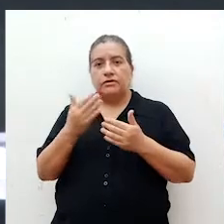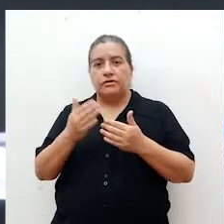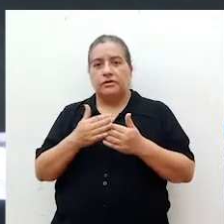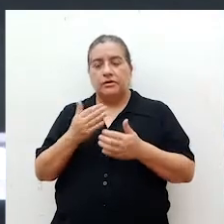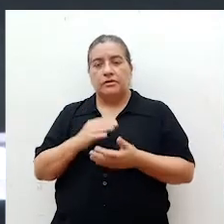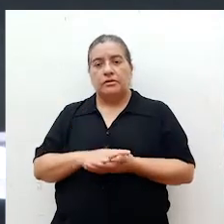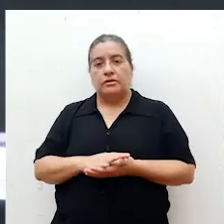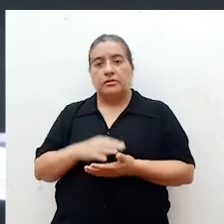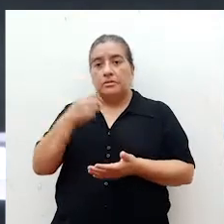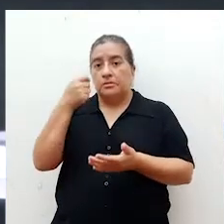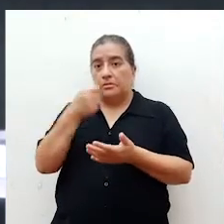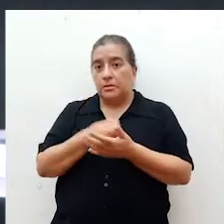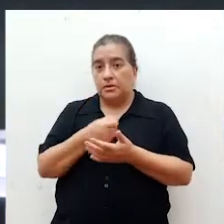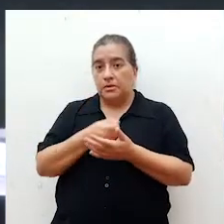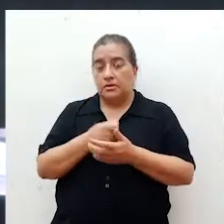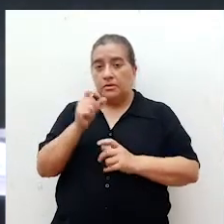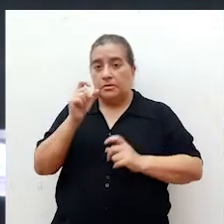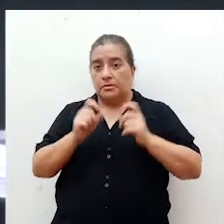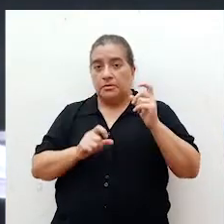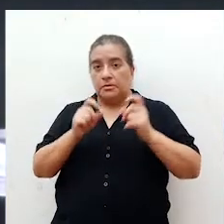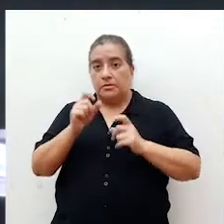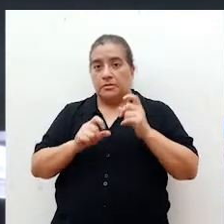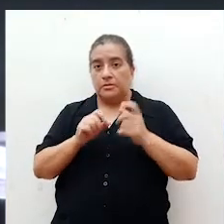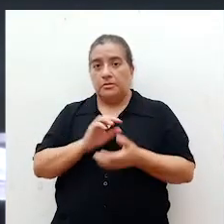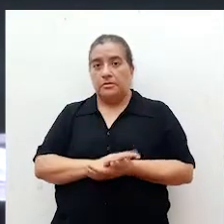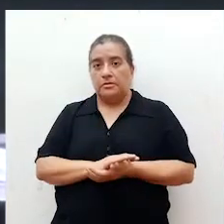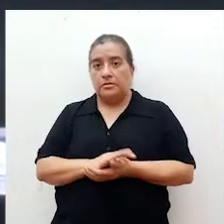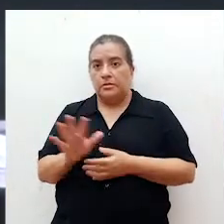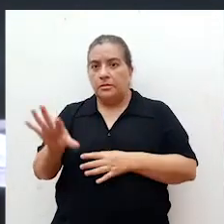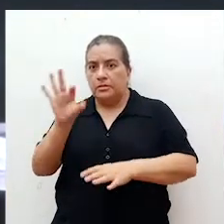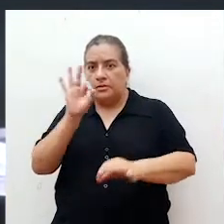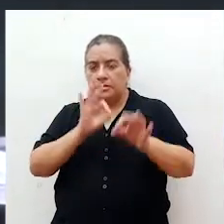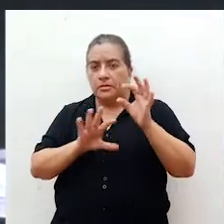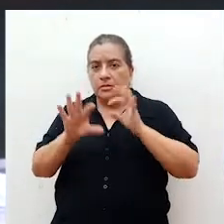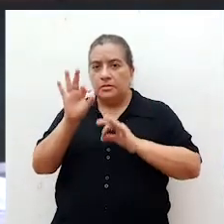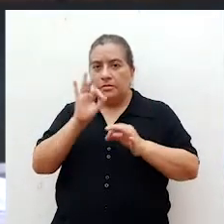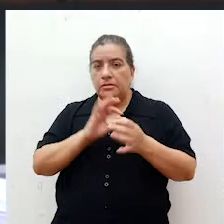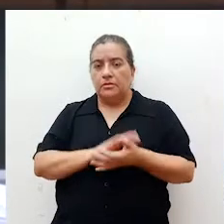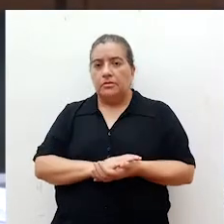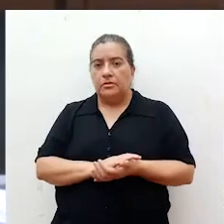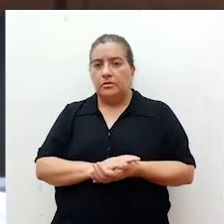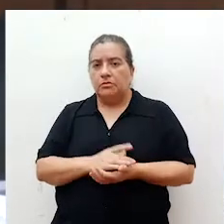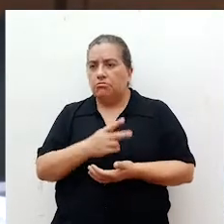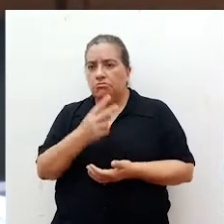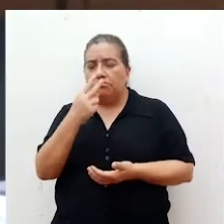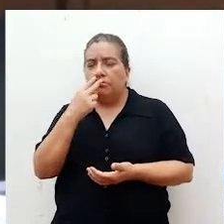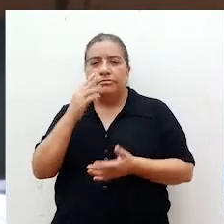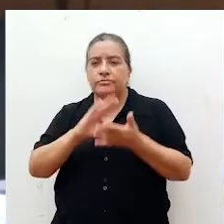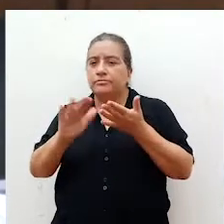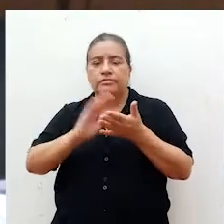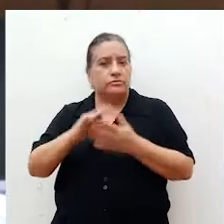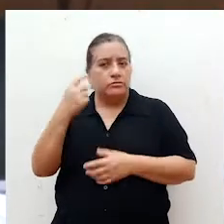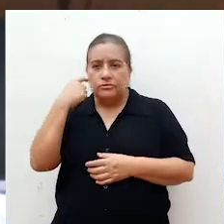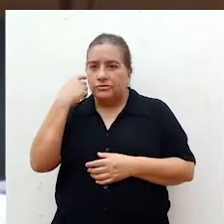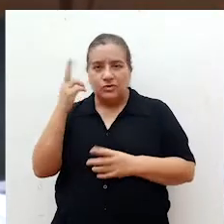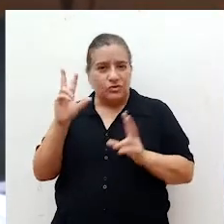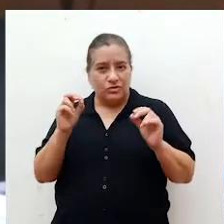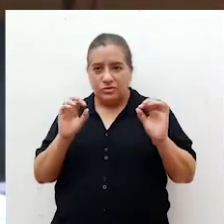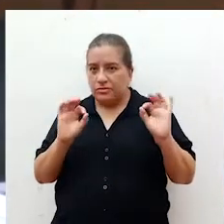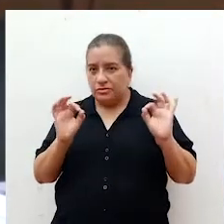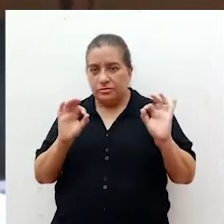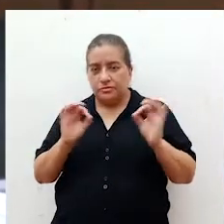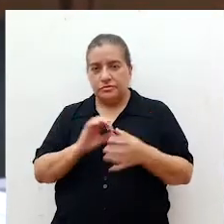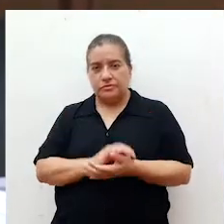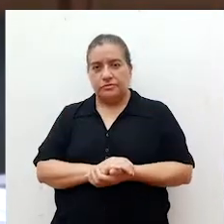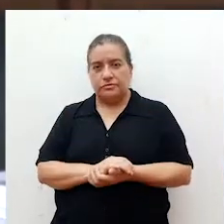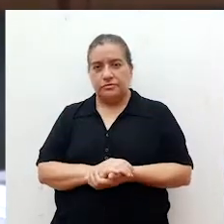exorbitantes y que no se estaba dando las facilidades de pago a los pacientes? ¿Qué han encontrado ustedes como Defensoría del Pueblo? No